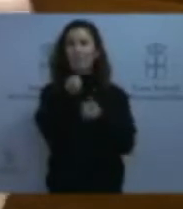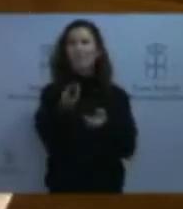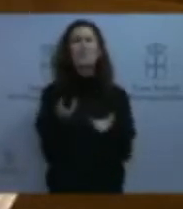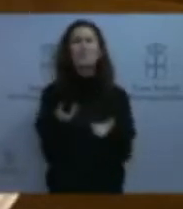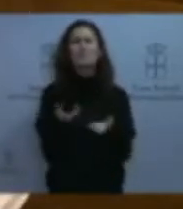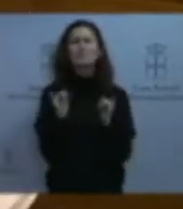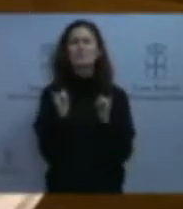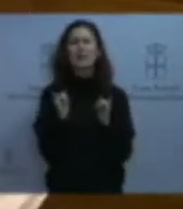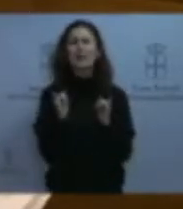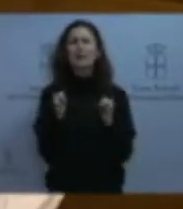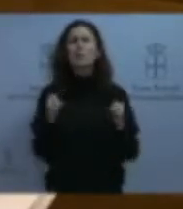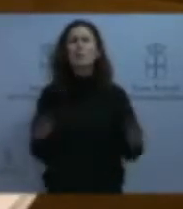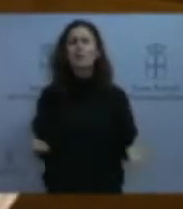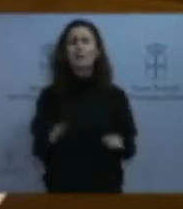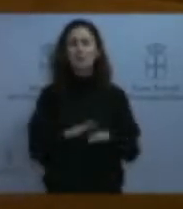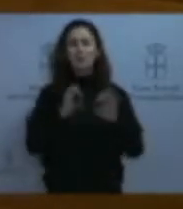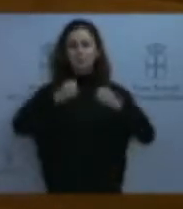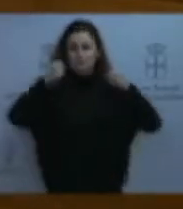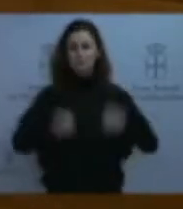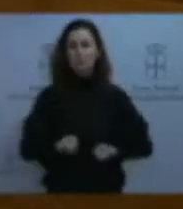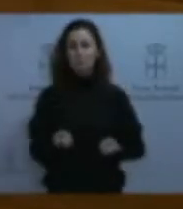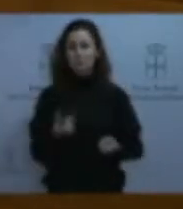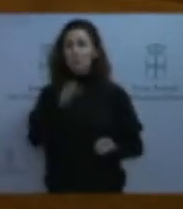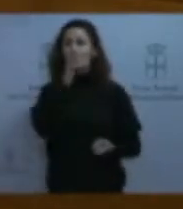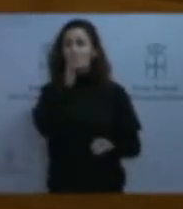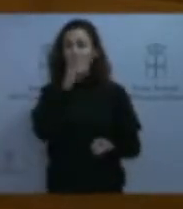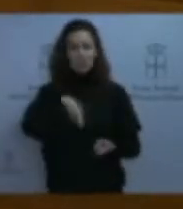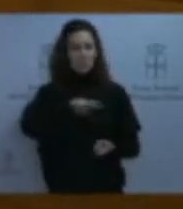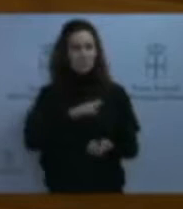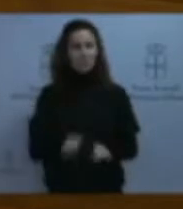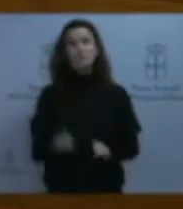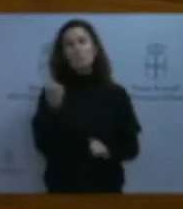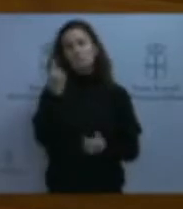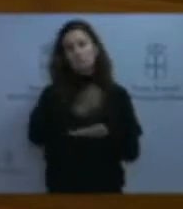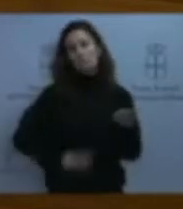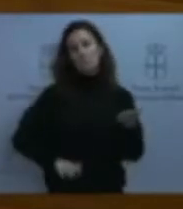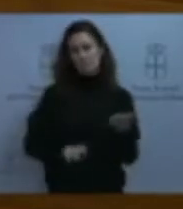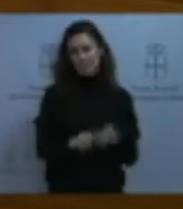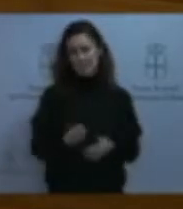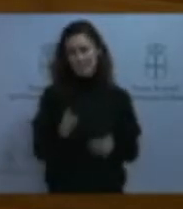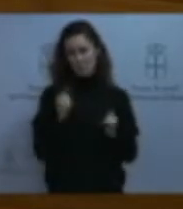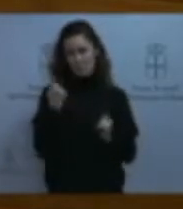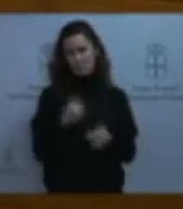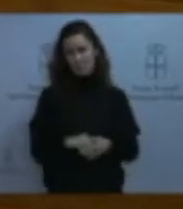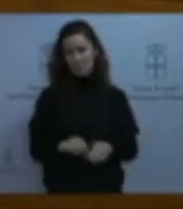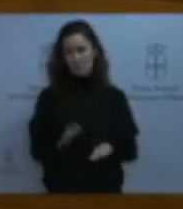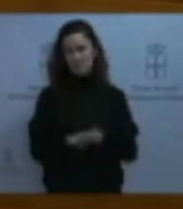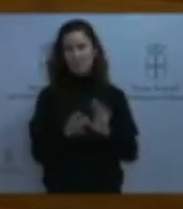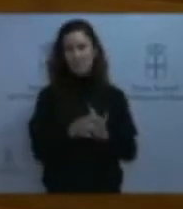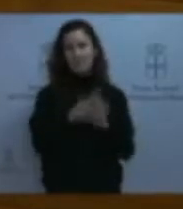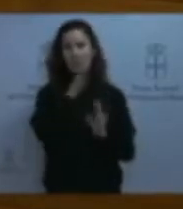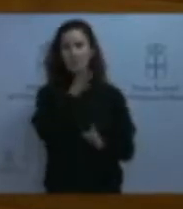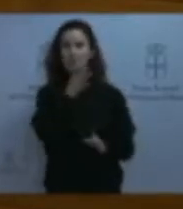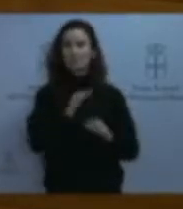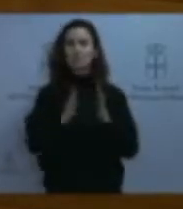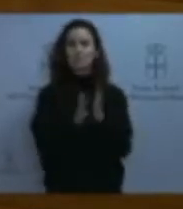usted para hacer esas aseveraciones? Oiga, yo no dispongo todavía de ni un solo informe por escrito, sobre las causas, sobre las